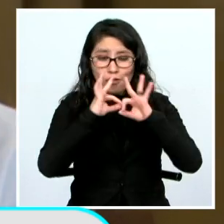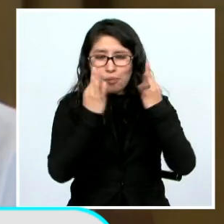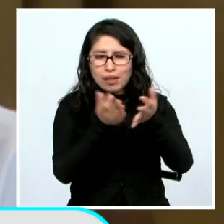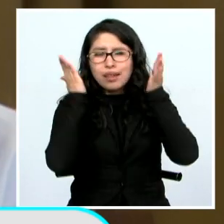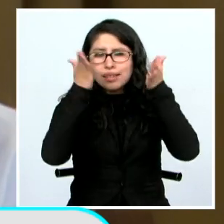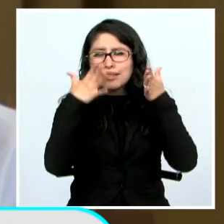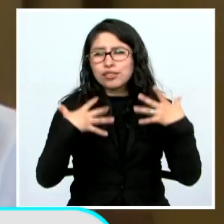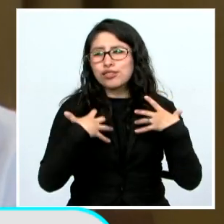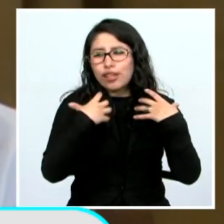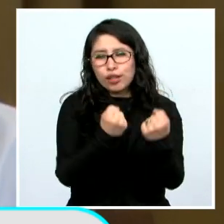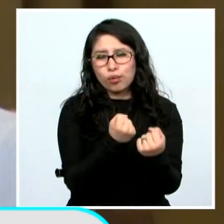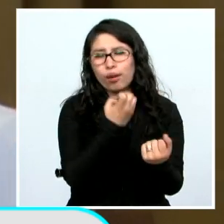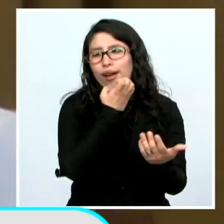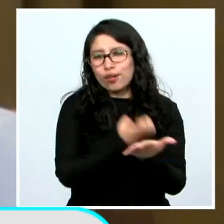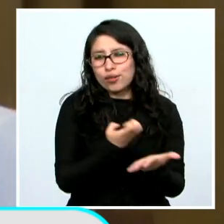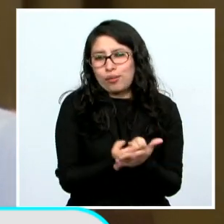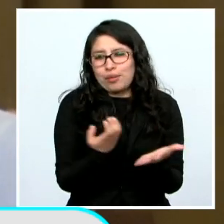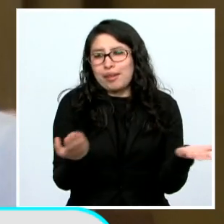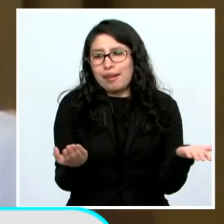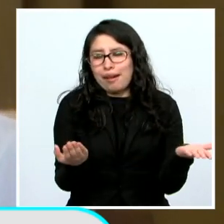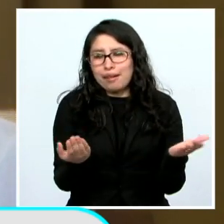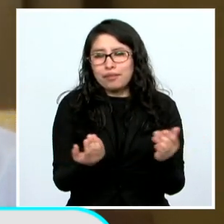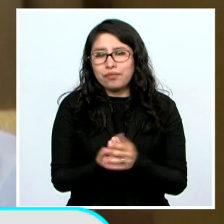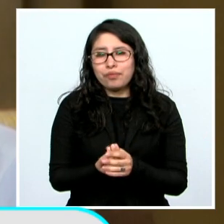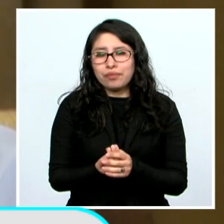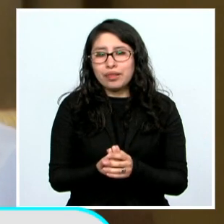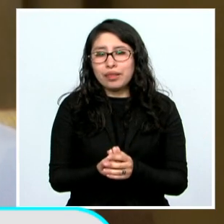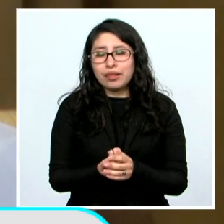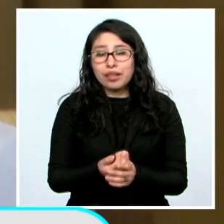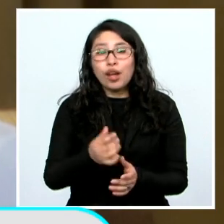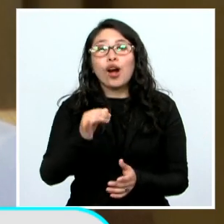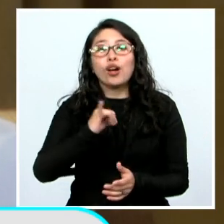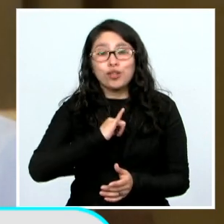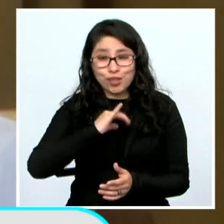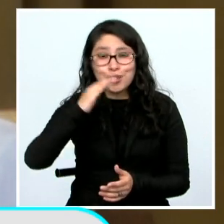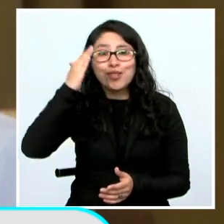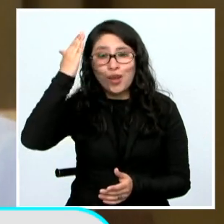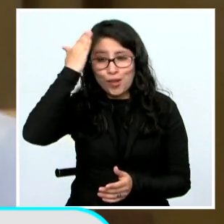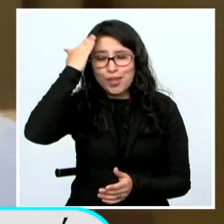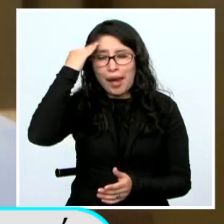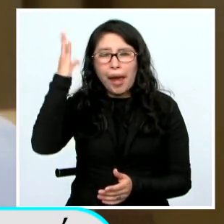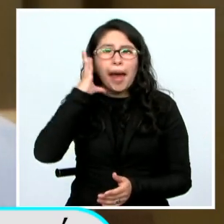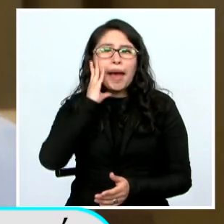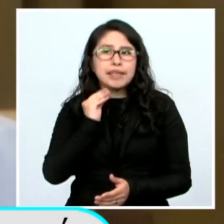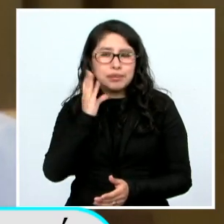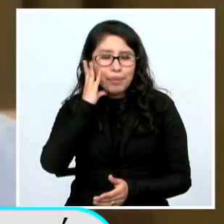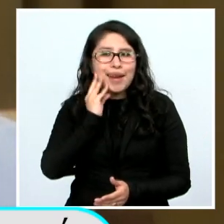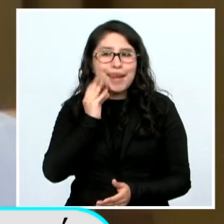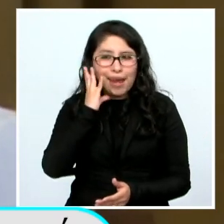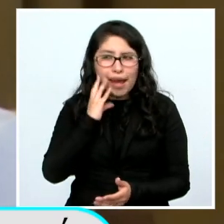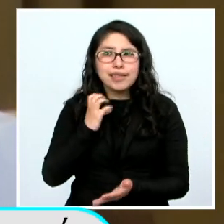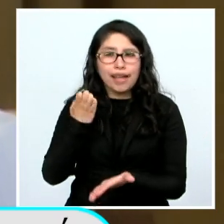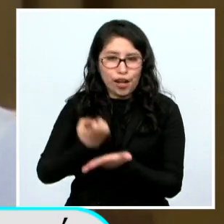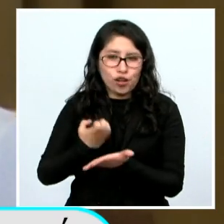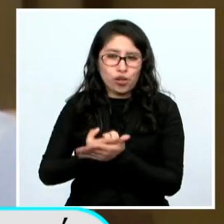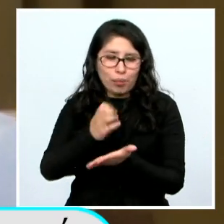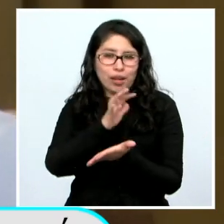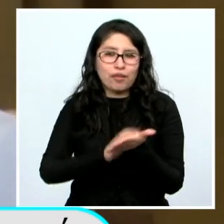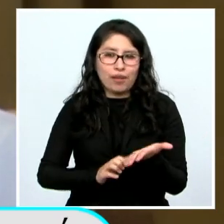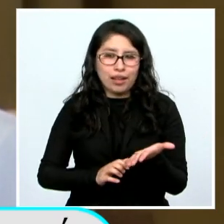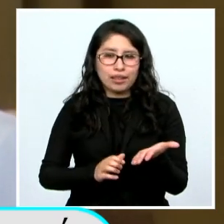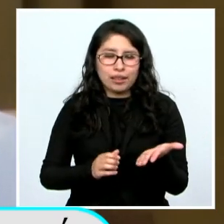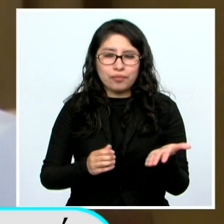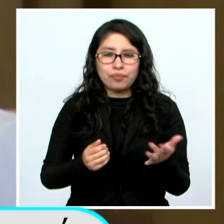Y nosotros, y particularmente yo que sé de necesidades, porque no se olvide de dónde vengo. Yo vengo de un pueblo